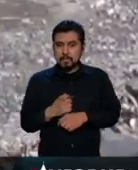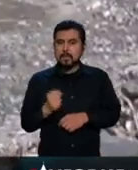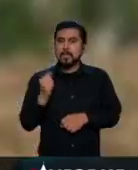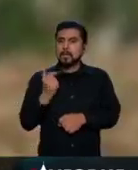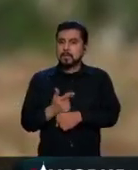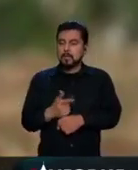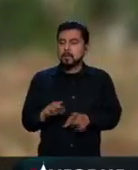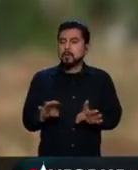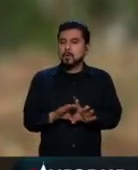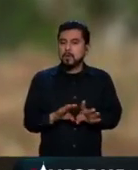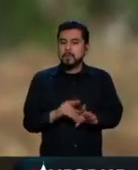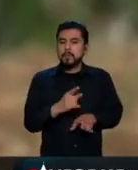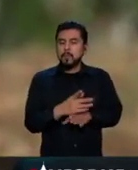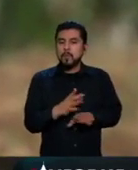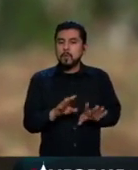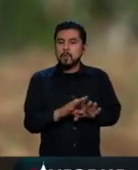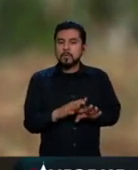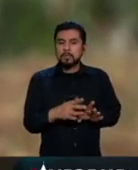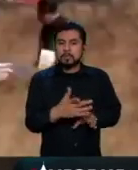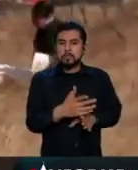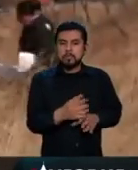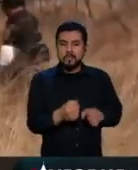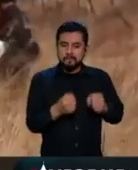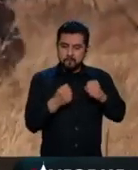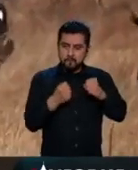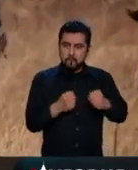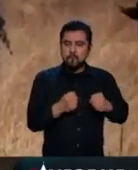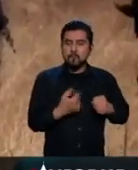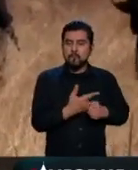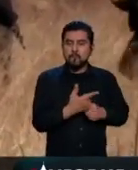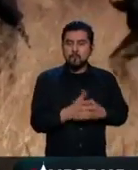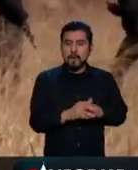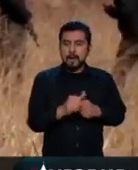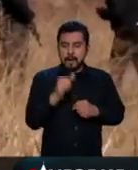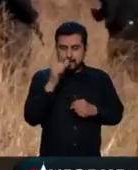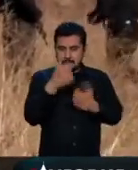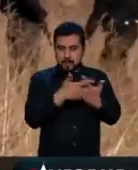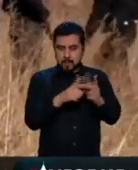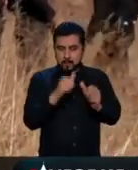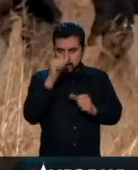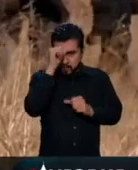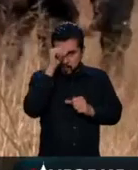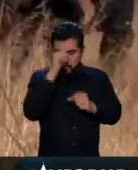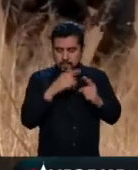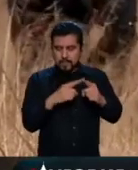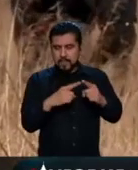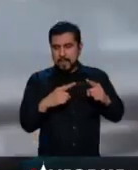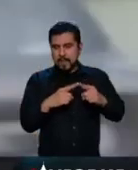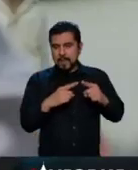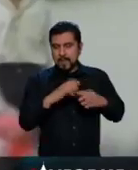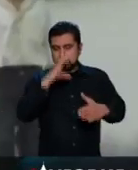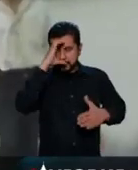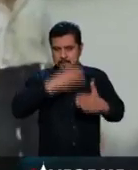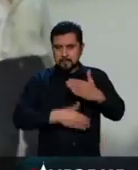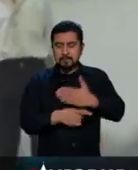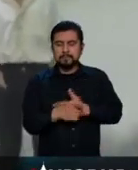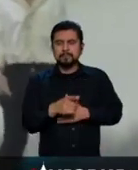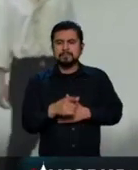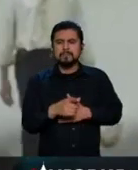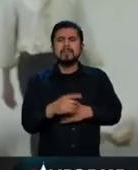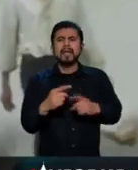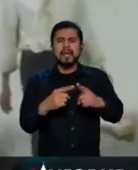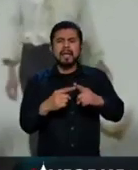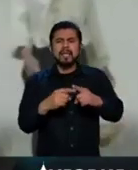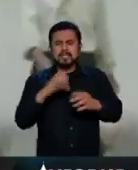cuenta también el peso político. Ahora bien, la Iglesia Católica siempre ha sido